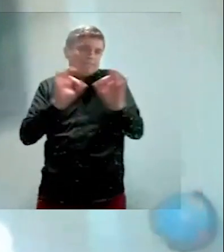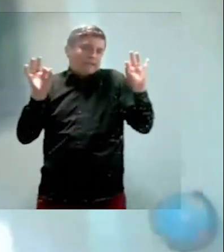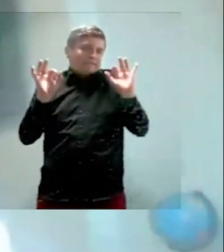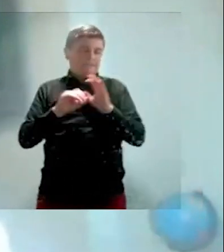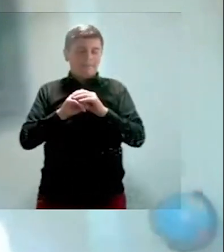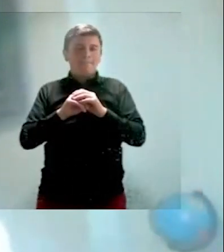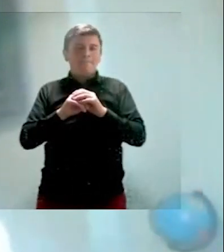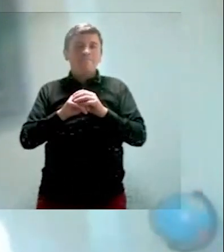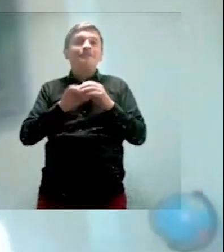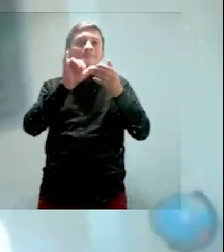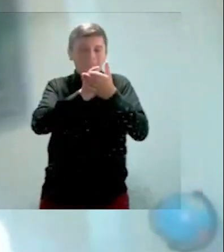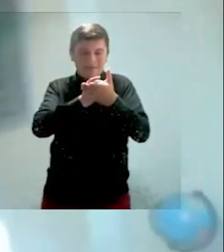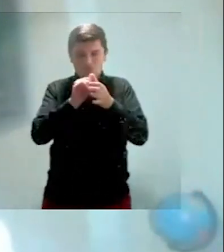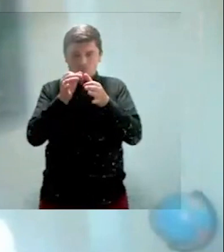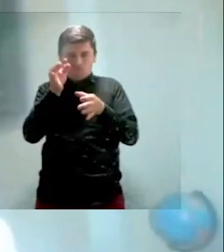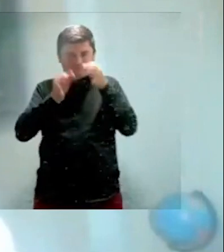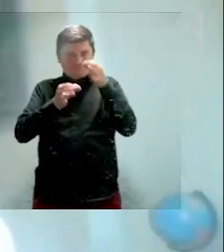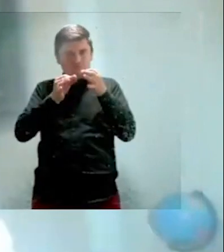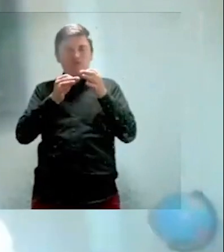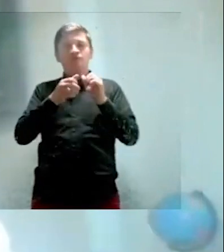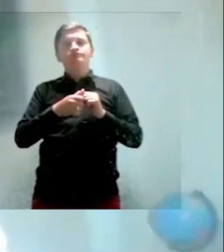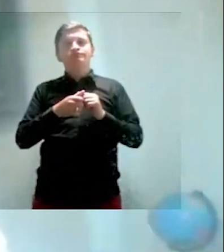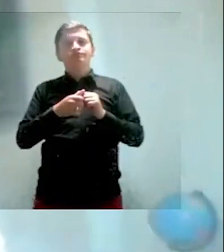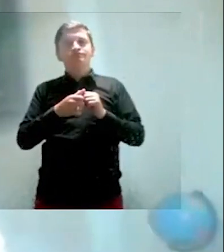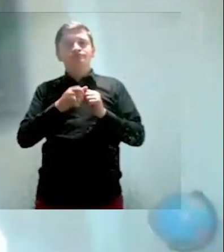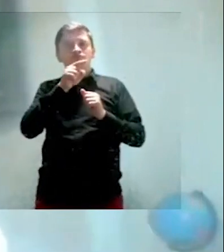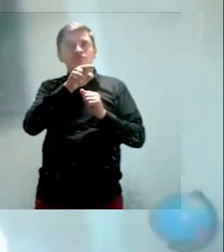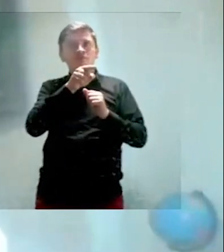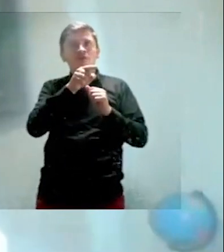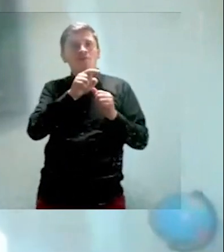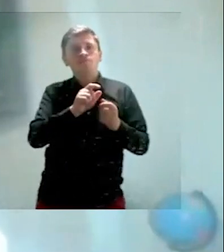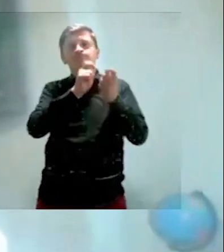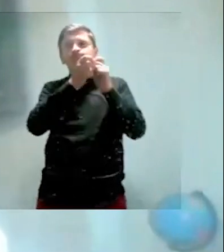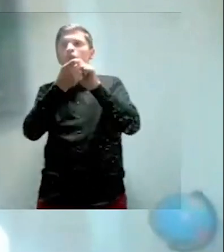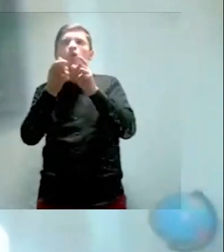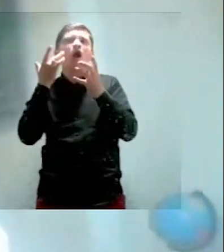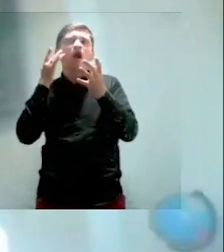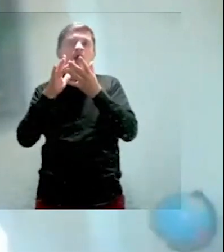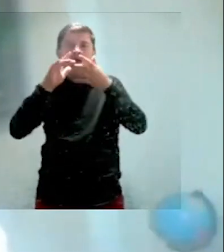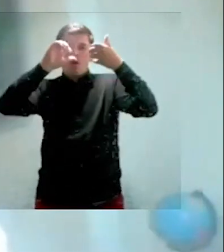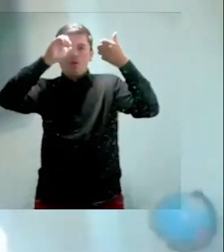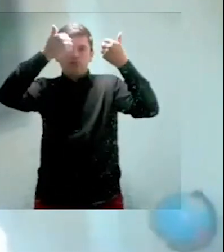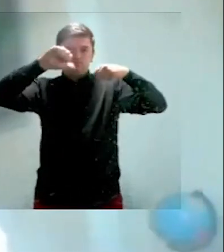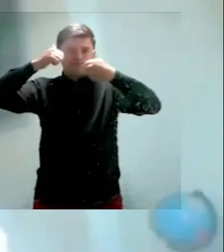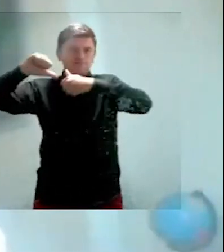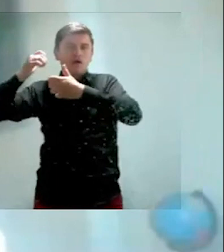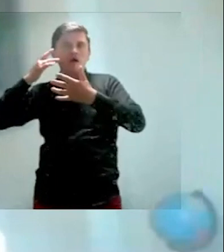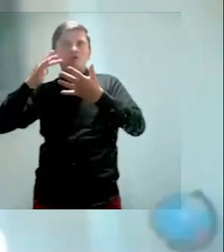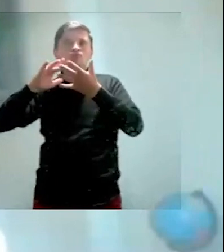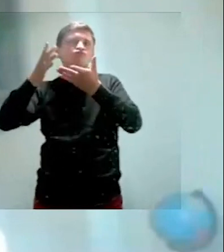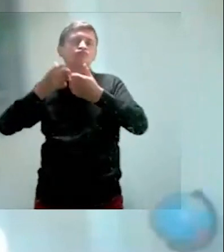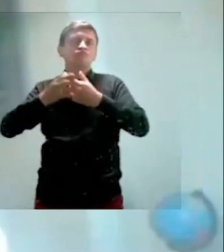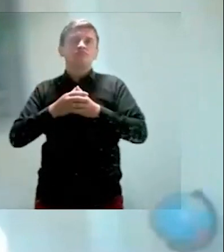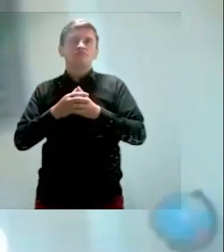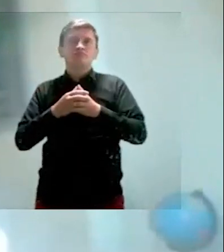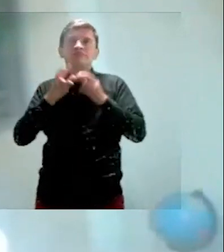De manera que también ha habido una ampliación de los criterios de los métodos de interpretación, a excepción